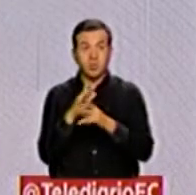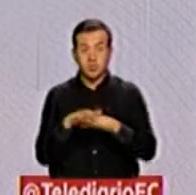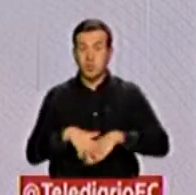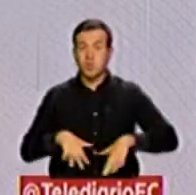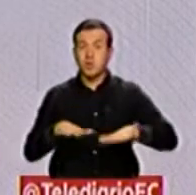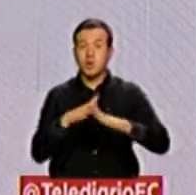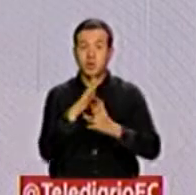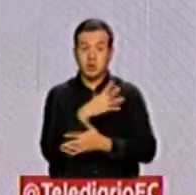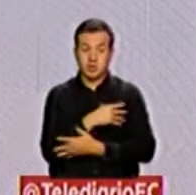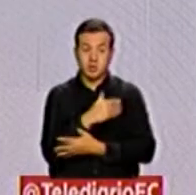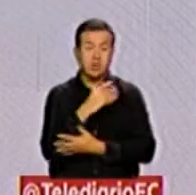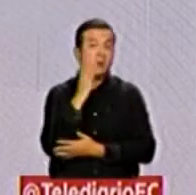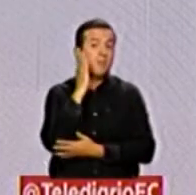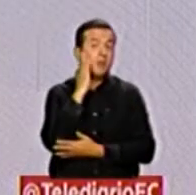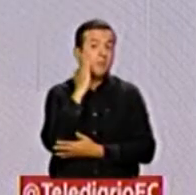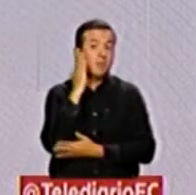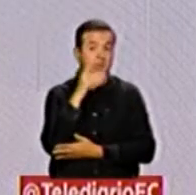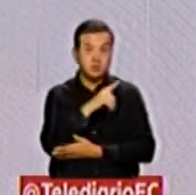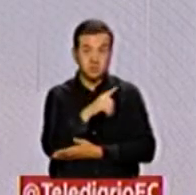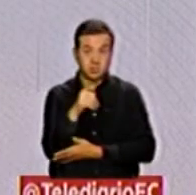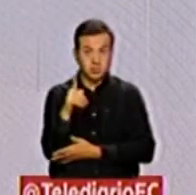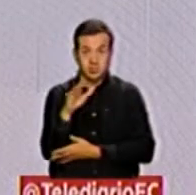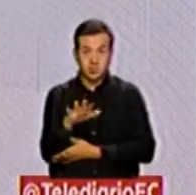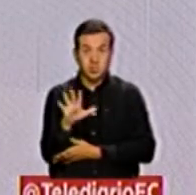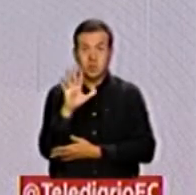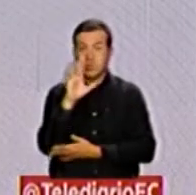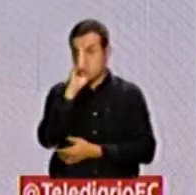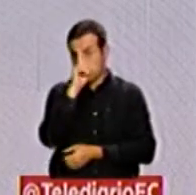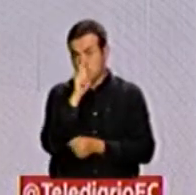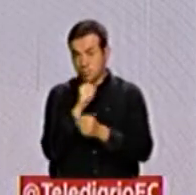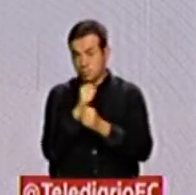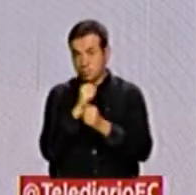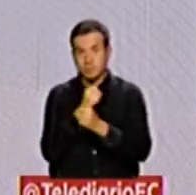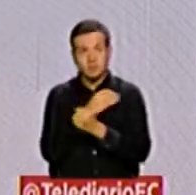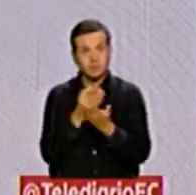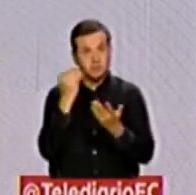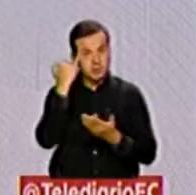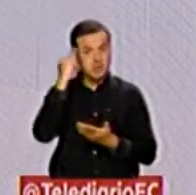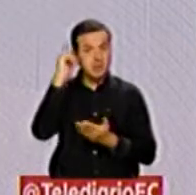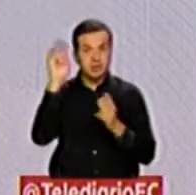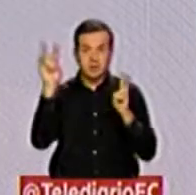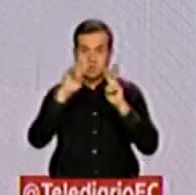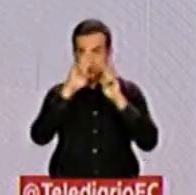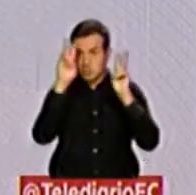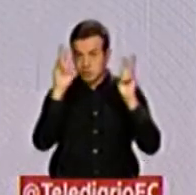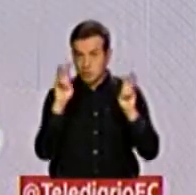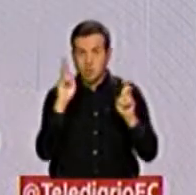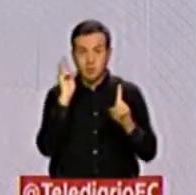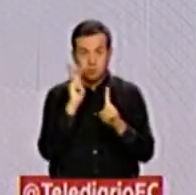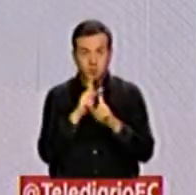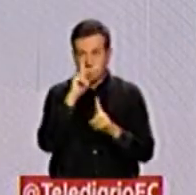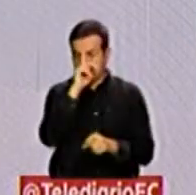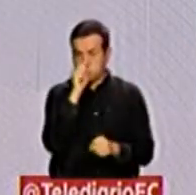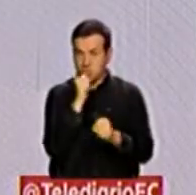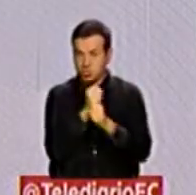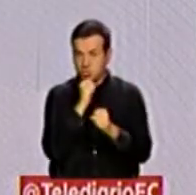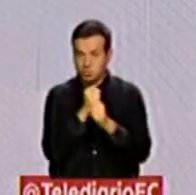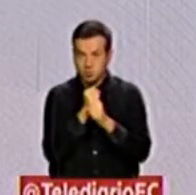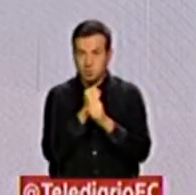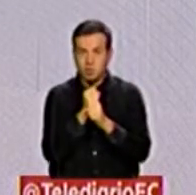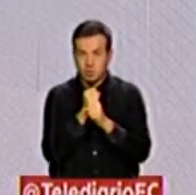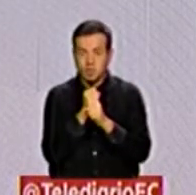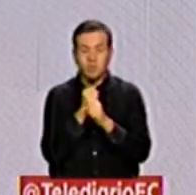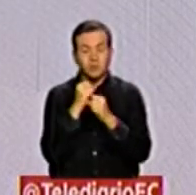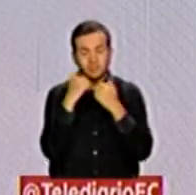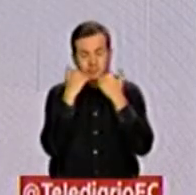leche materna de las madres que se encuentran en horario laboral. Esta iniciativa se enmarca como uno de los ejes de trabajo de la llamada misión ternura